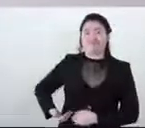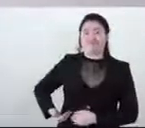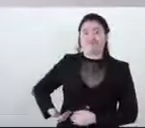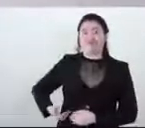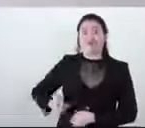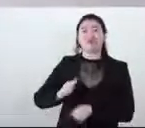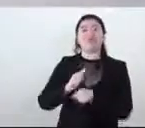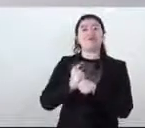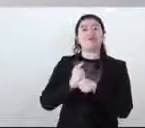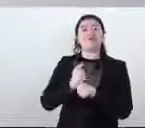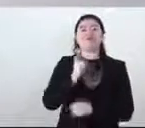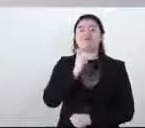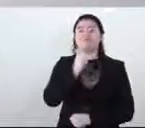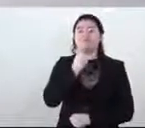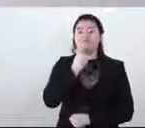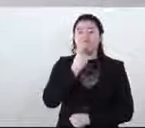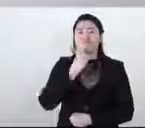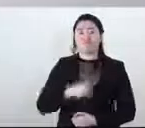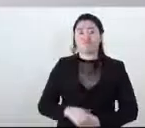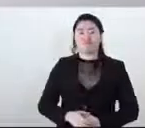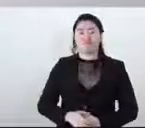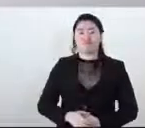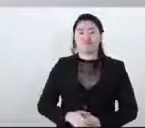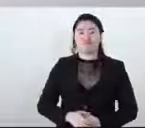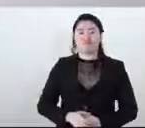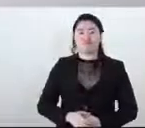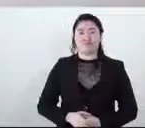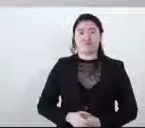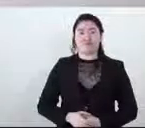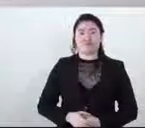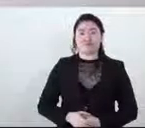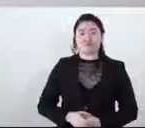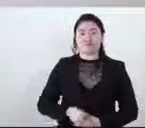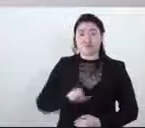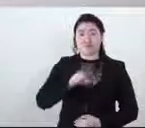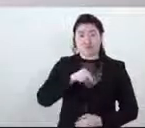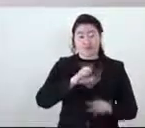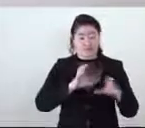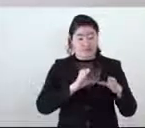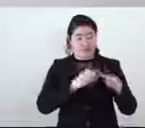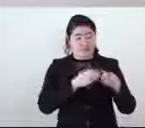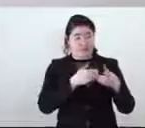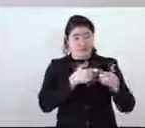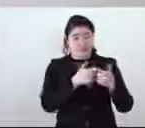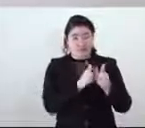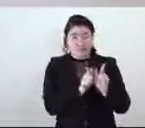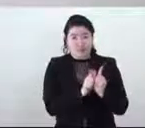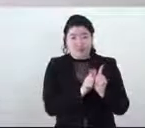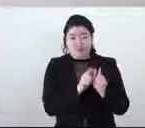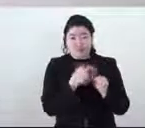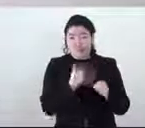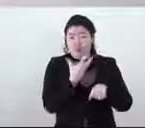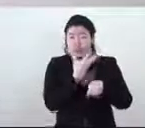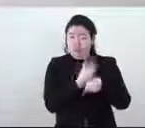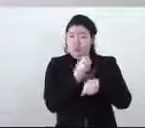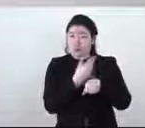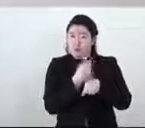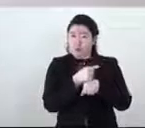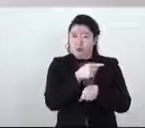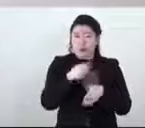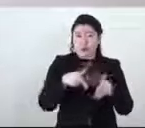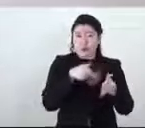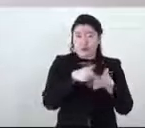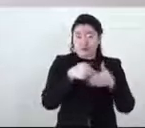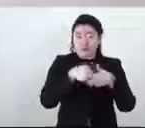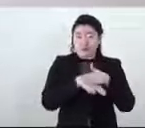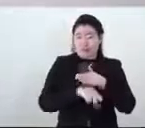el licenciado Andrés Manuel López Obrador. Este comité técnico de refuerzo y rehabilitación para la